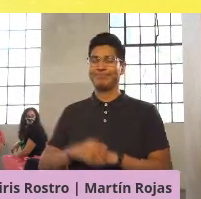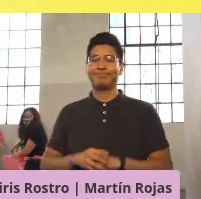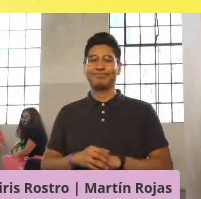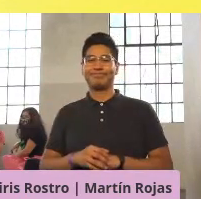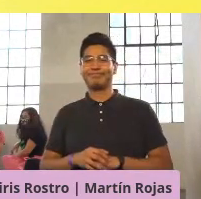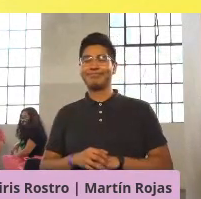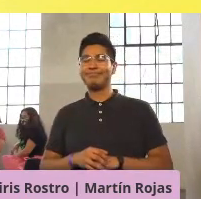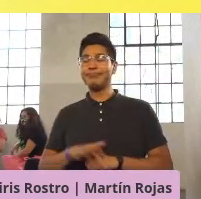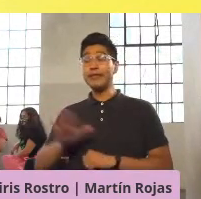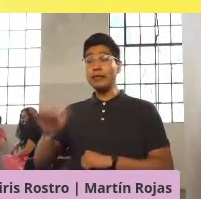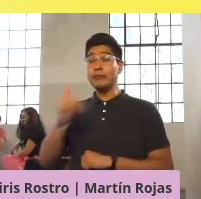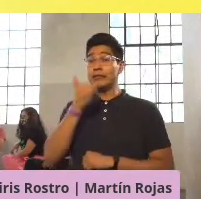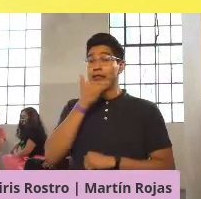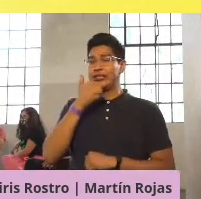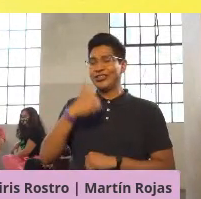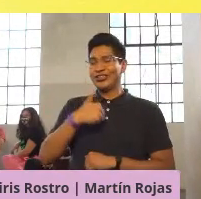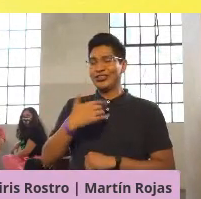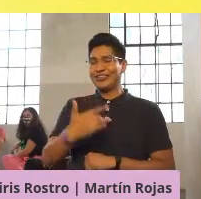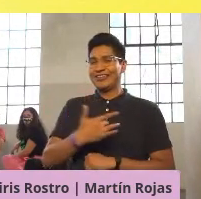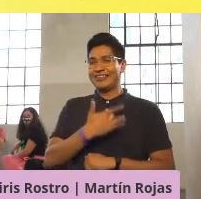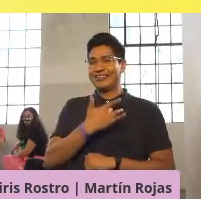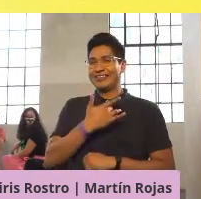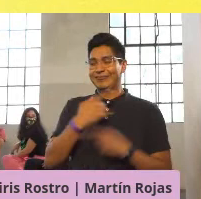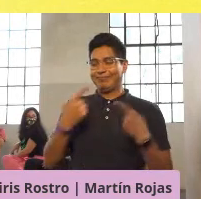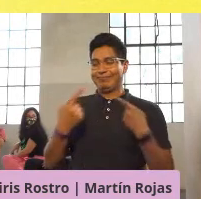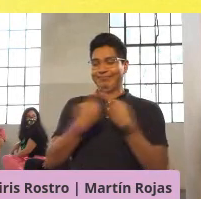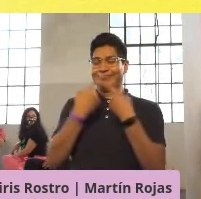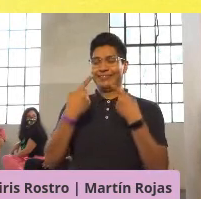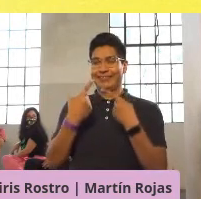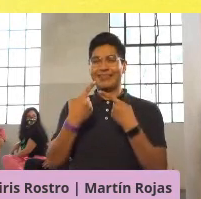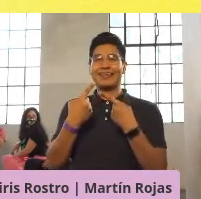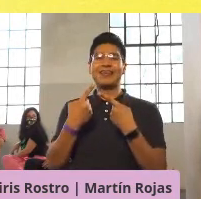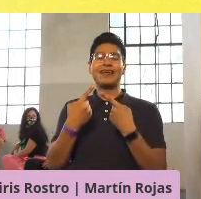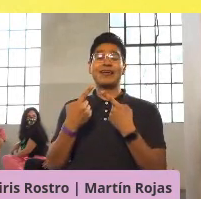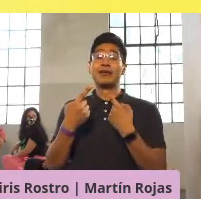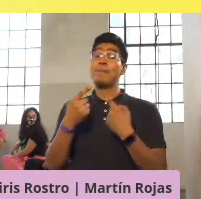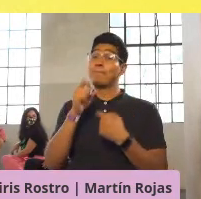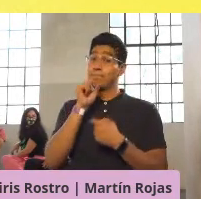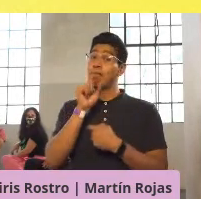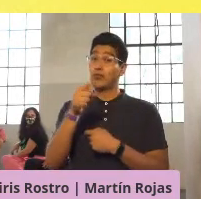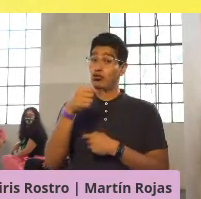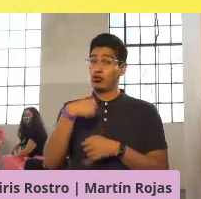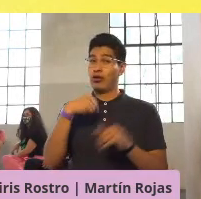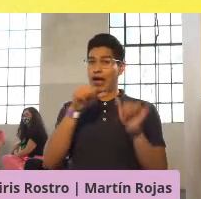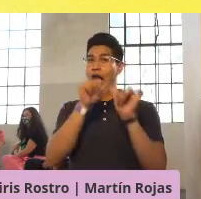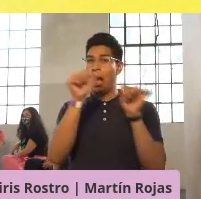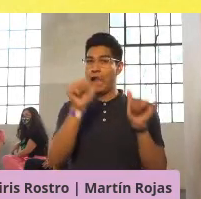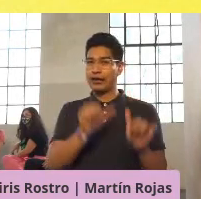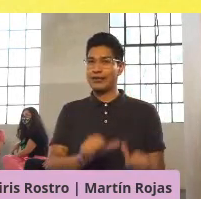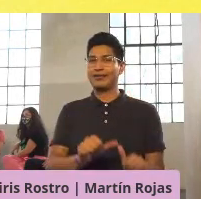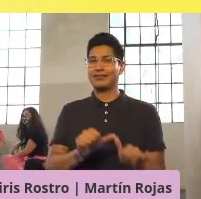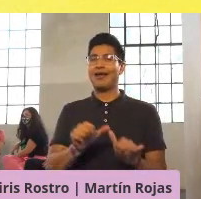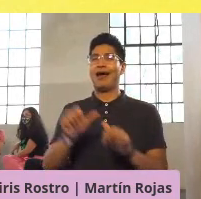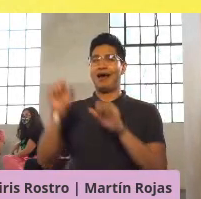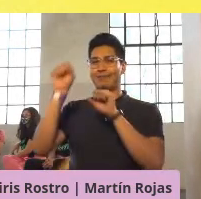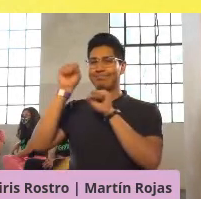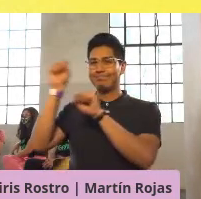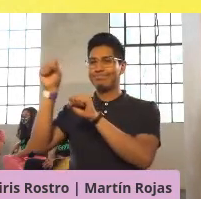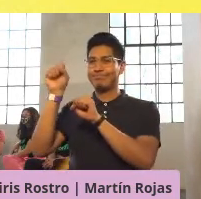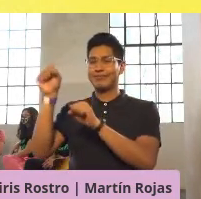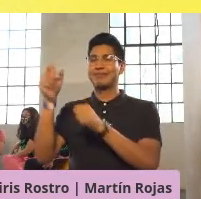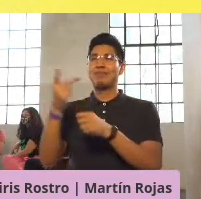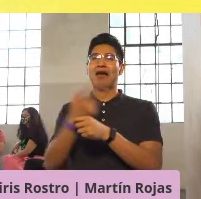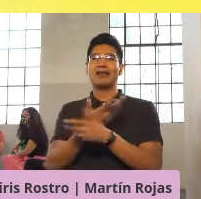hígado, porque, o sea, incluso como artista es algo que te cuestionas constantemente, o sea, activista, artista,